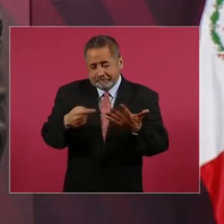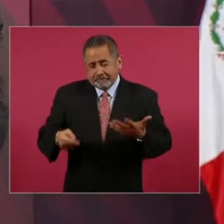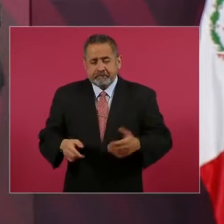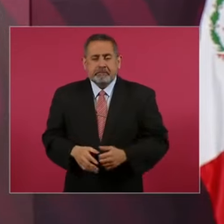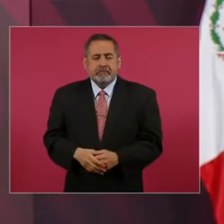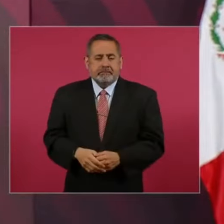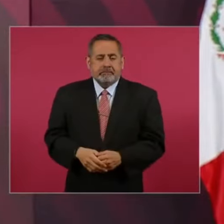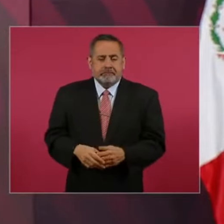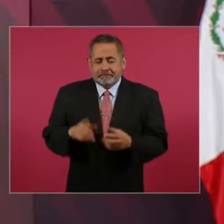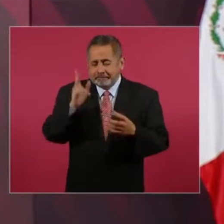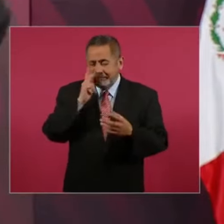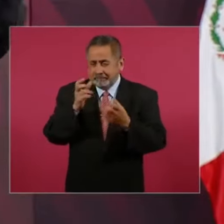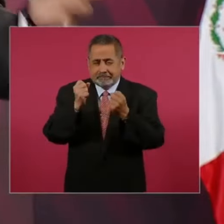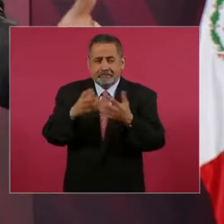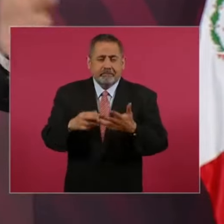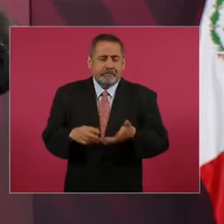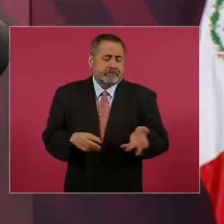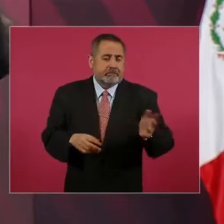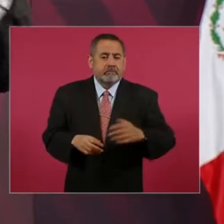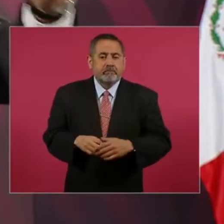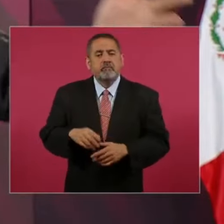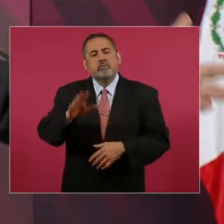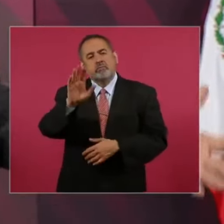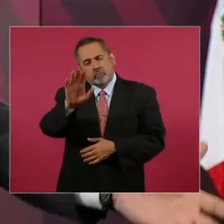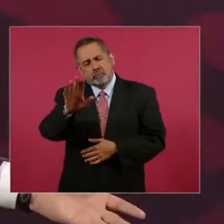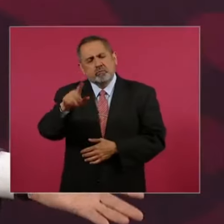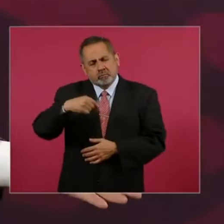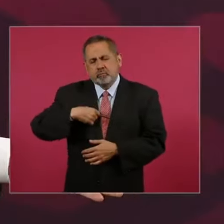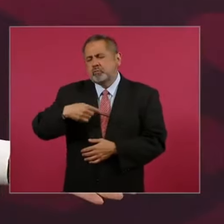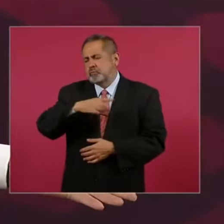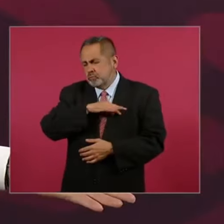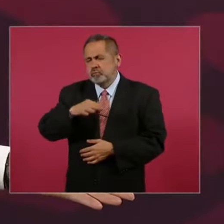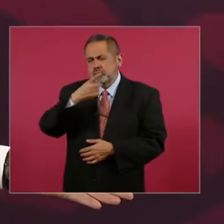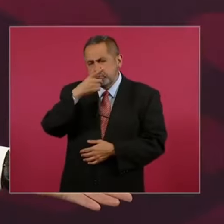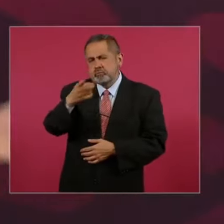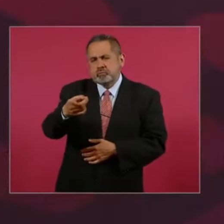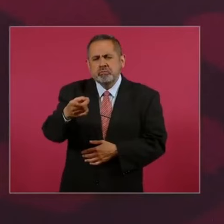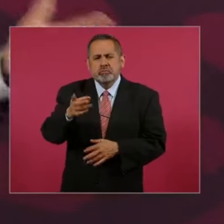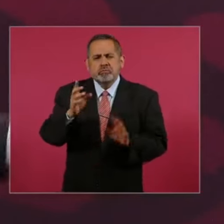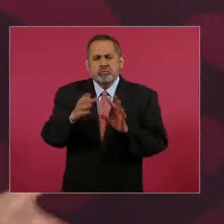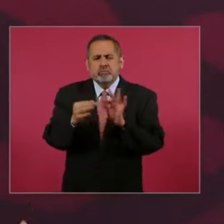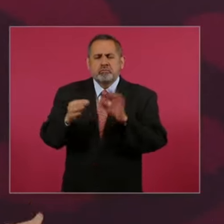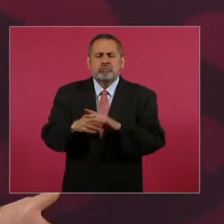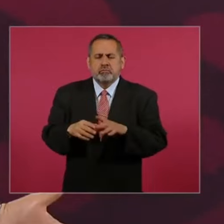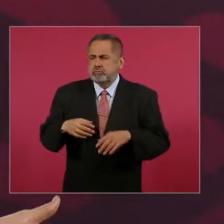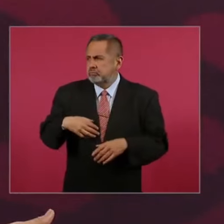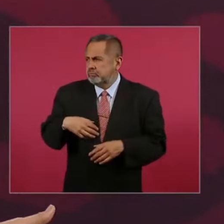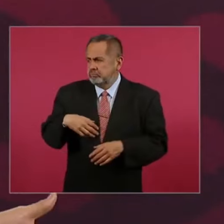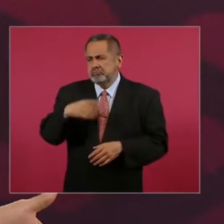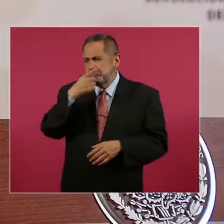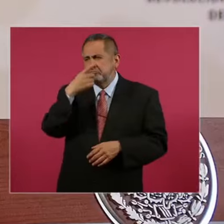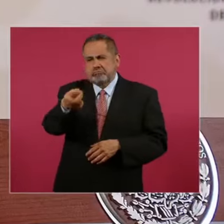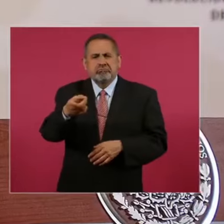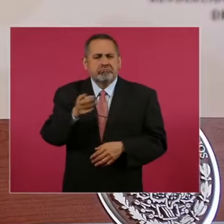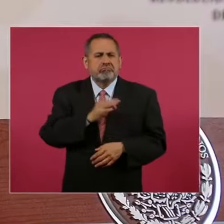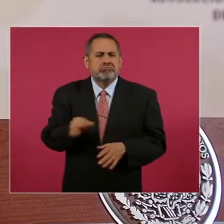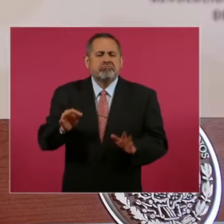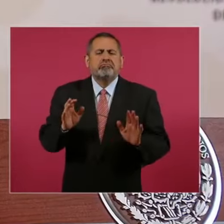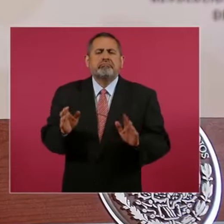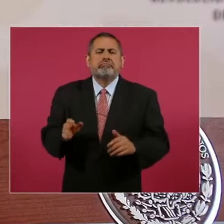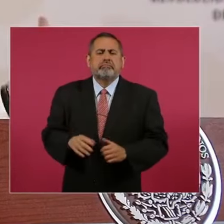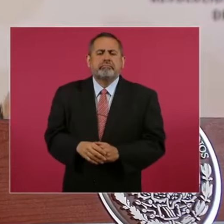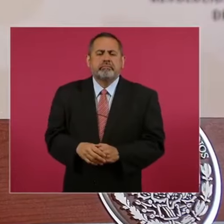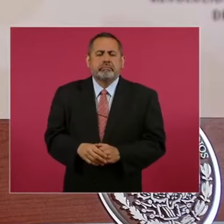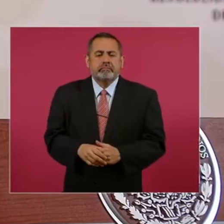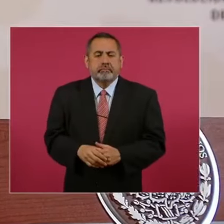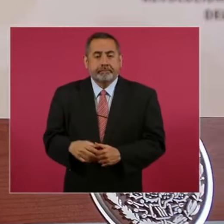Entonces esas. tantas pruebas. Bueno, lo que sí puedo decir, eso sí lo puedo decir,